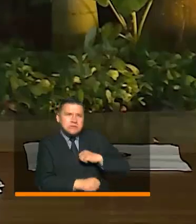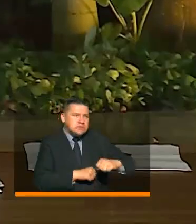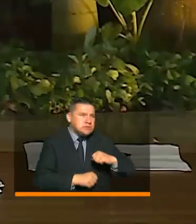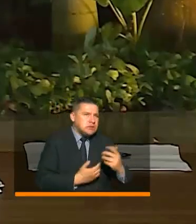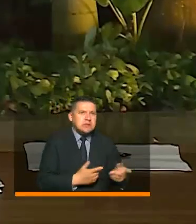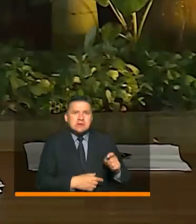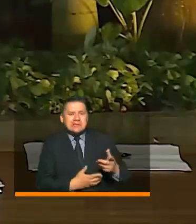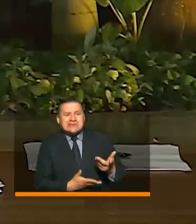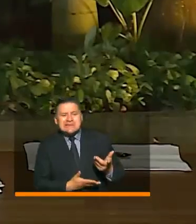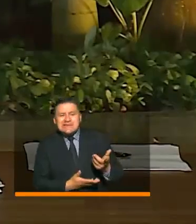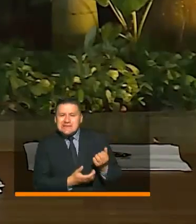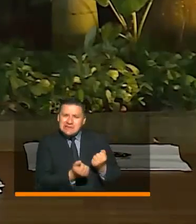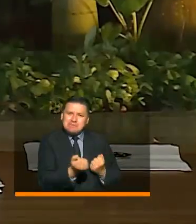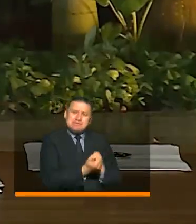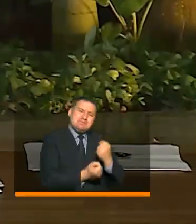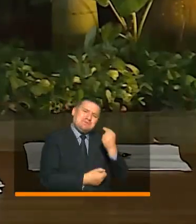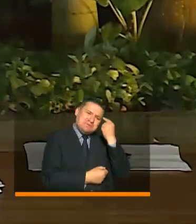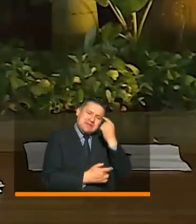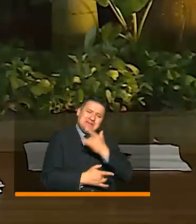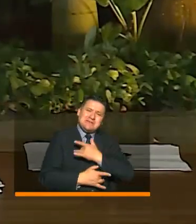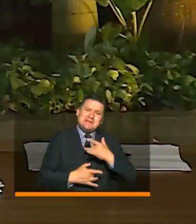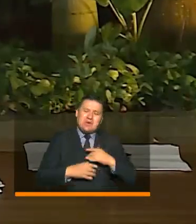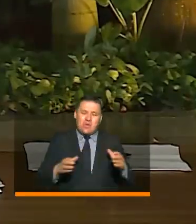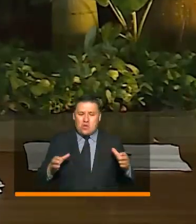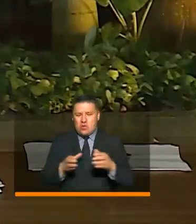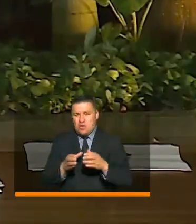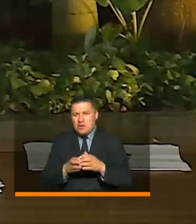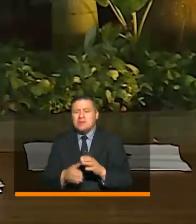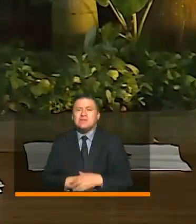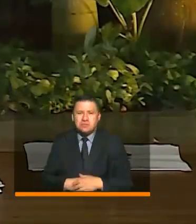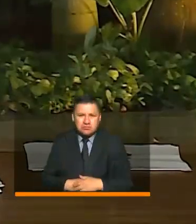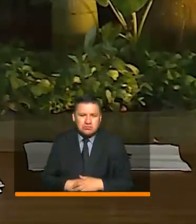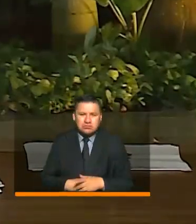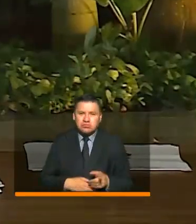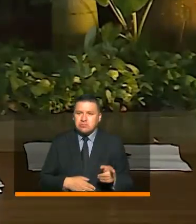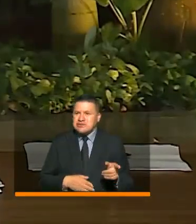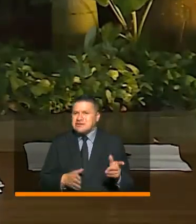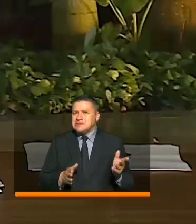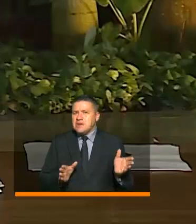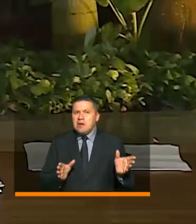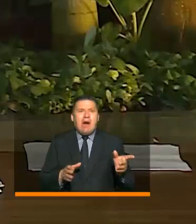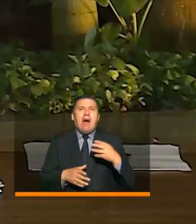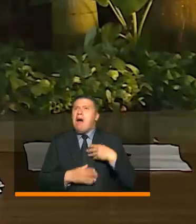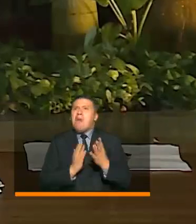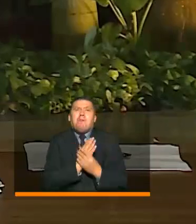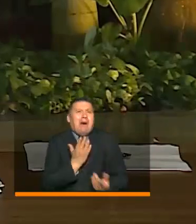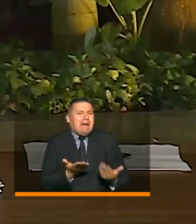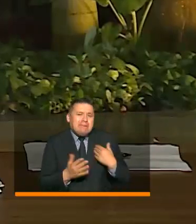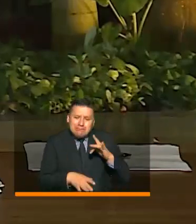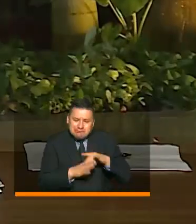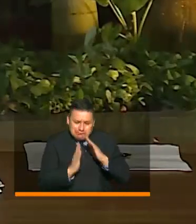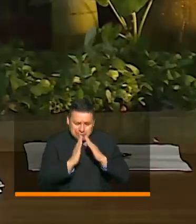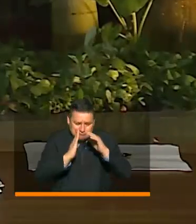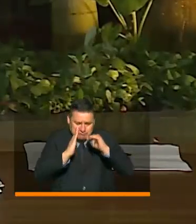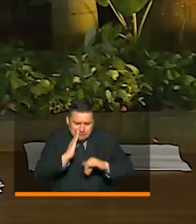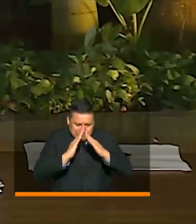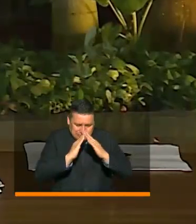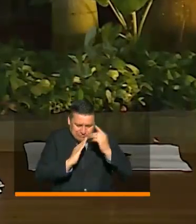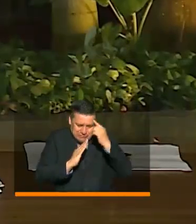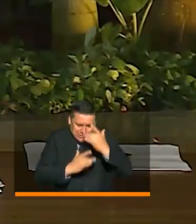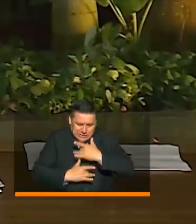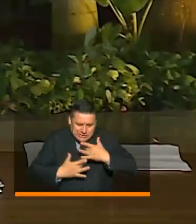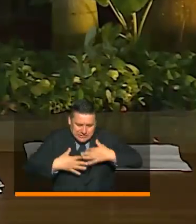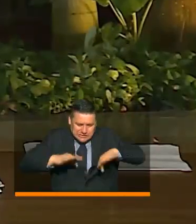todo pensando en la salud colectiva. Se encerraron desde el primer momento pensando en la salud